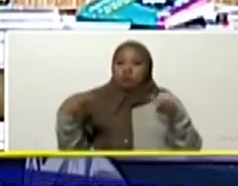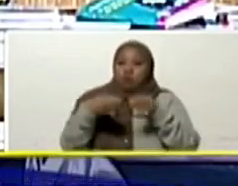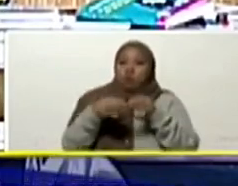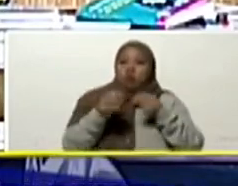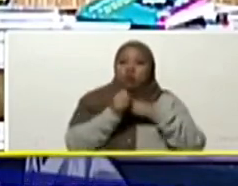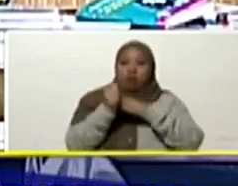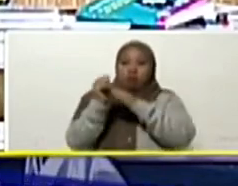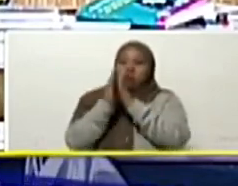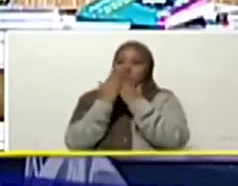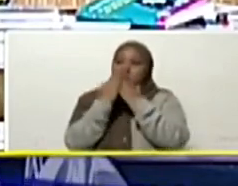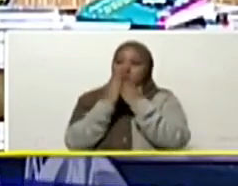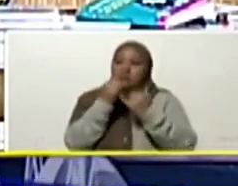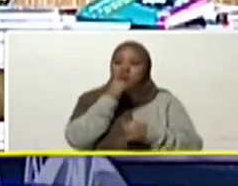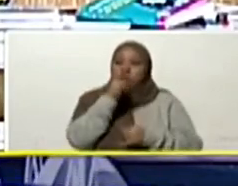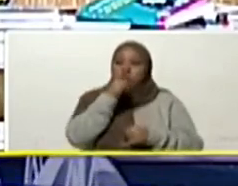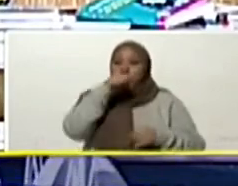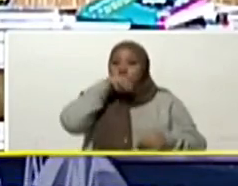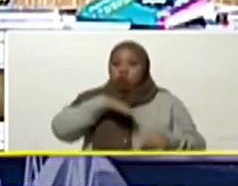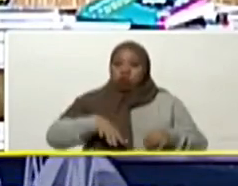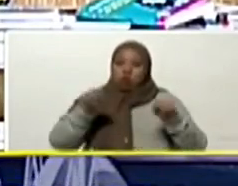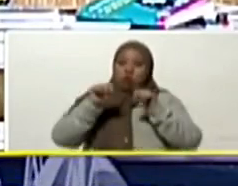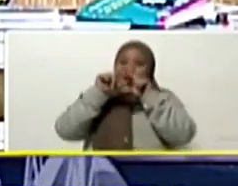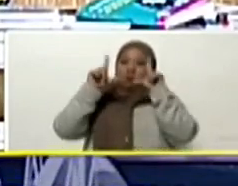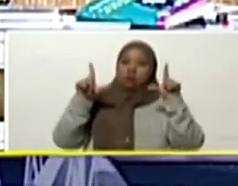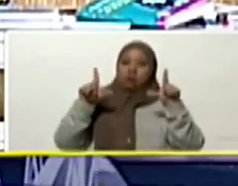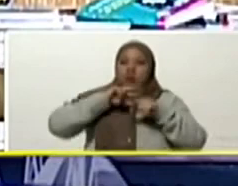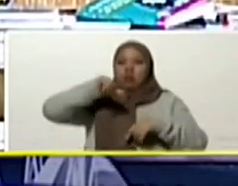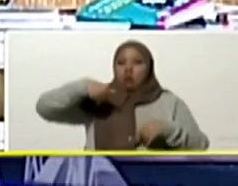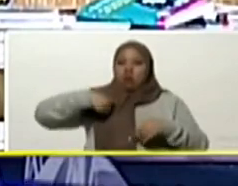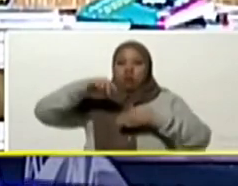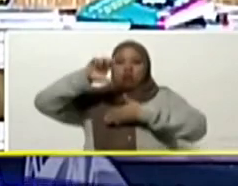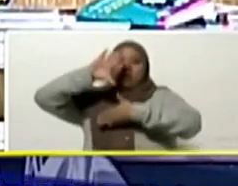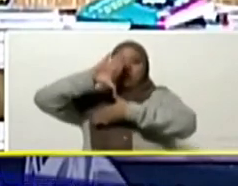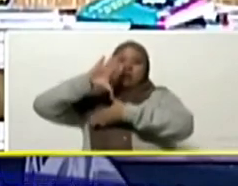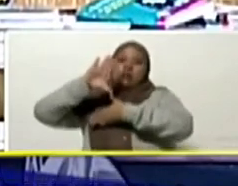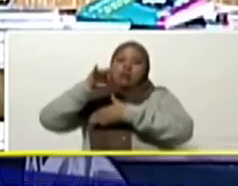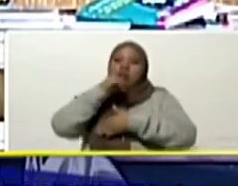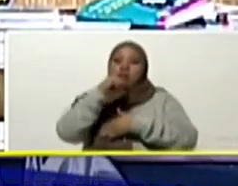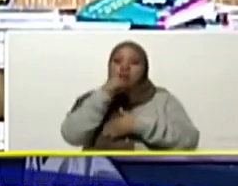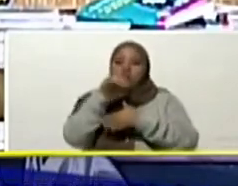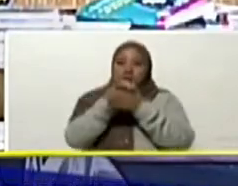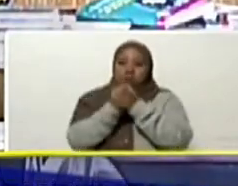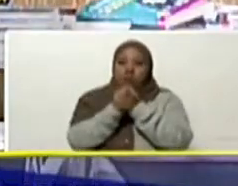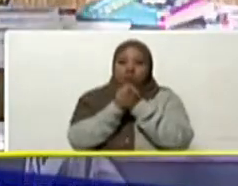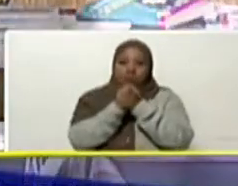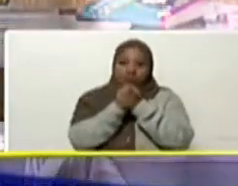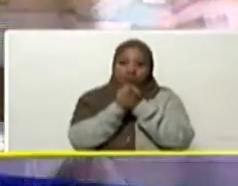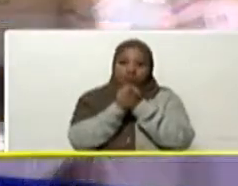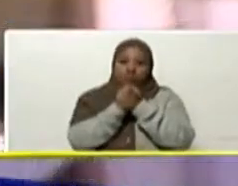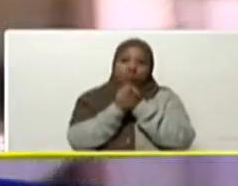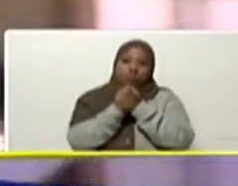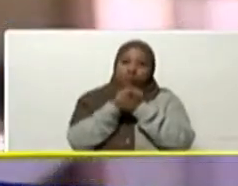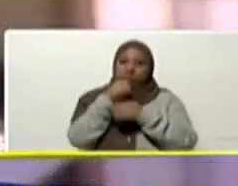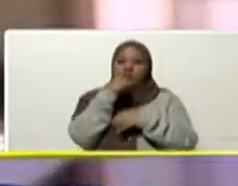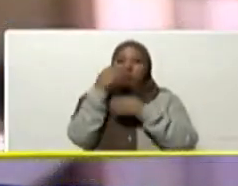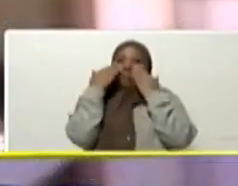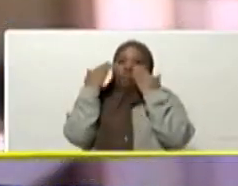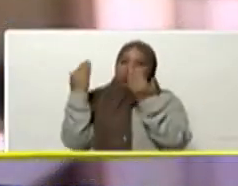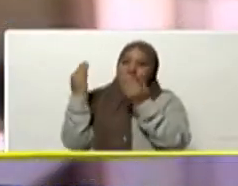de libros, Historias Asombrosas de Nuestra América, de Sergio Guerra